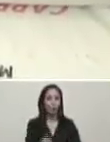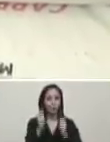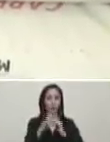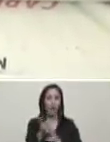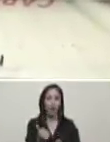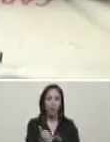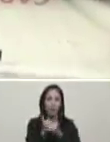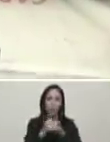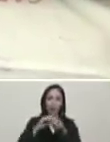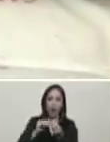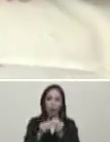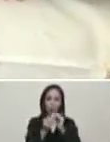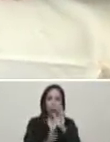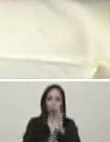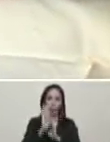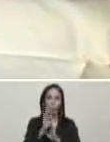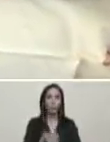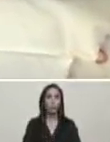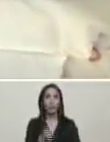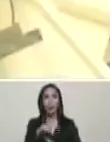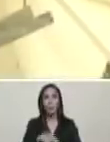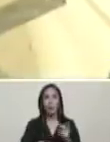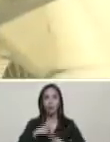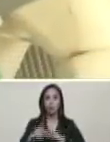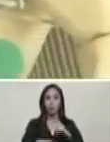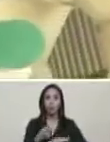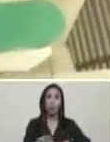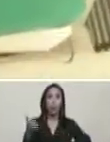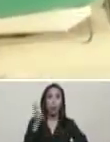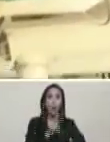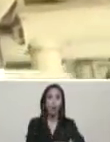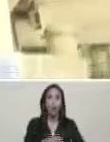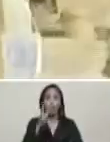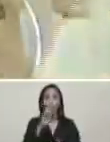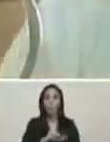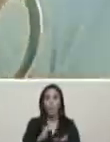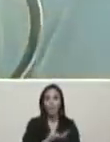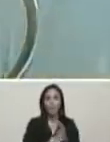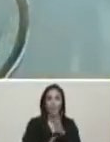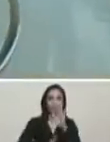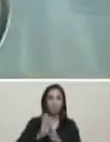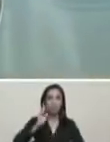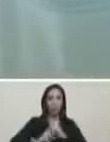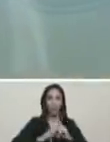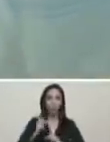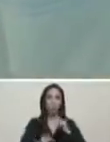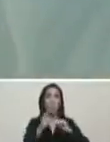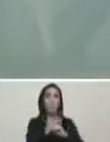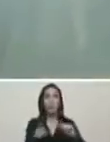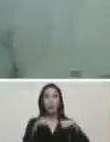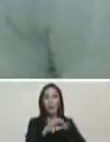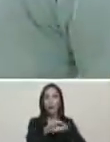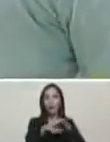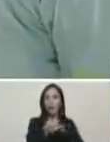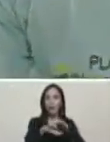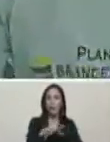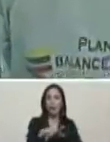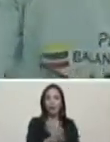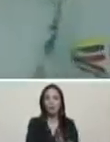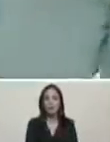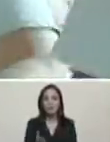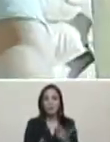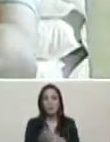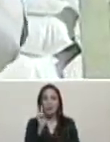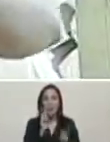alimento balanceado tiene capacidad de producir el doble de lo que está produciendo, pero las medidas de almacenamiento no son las adecuadas. Por lo